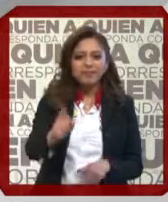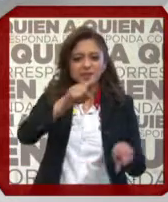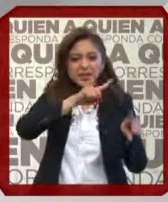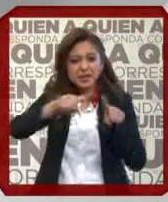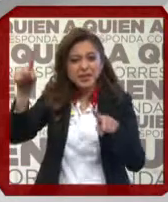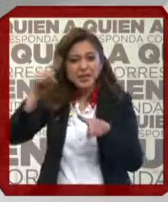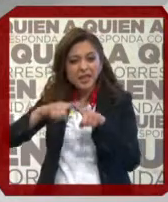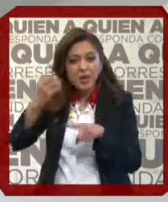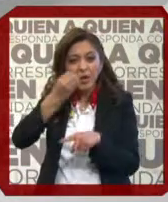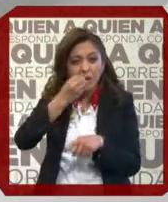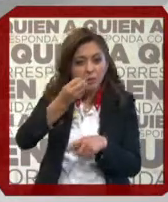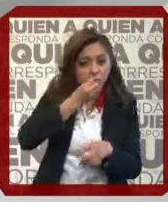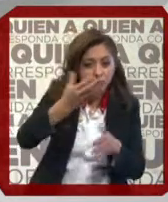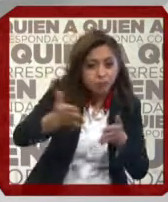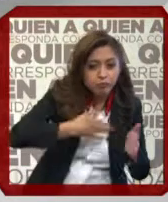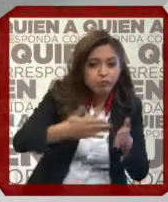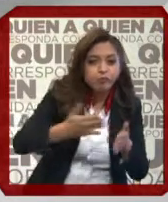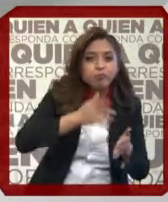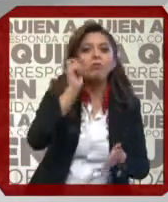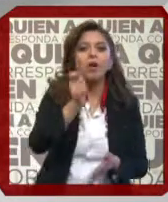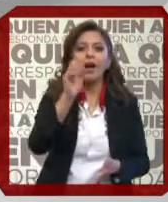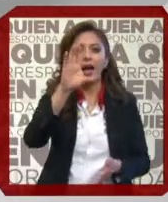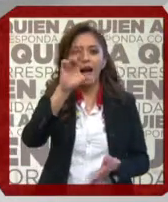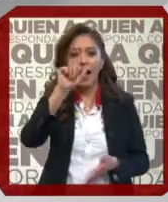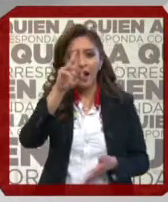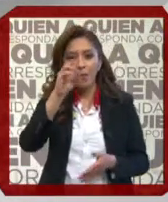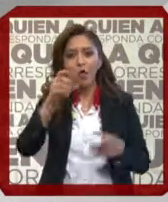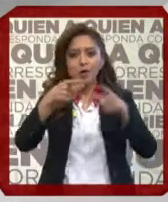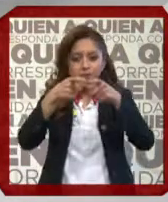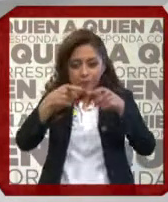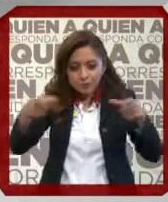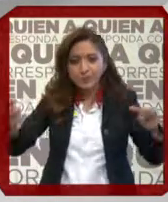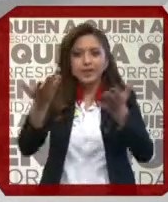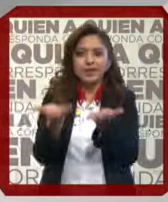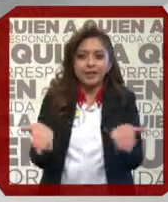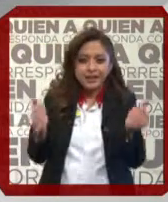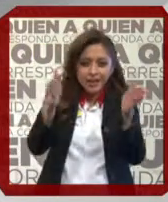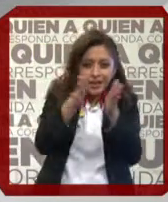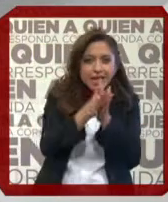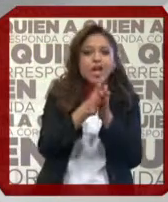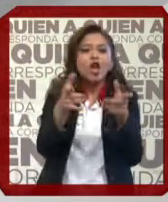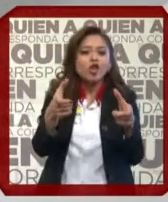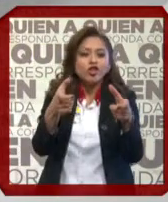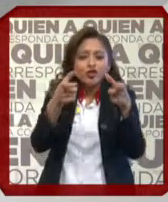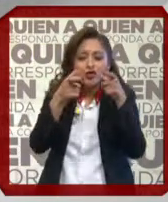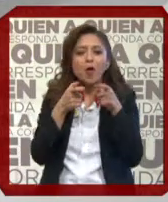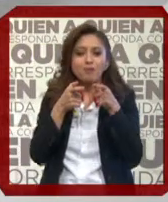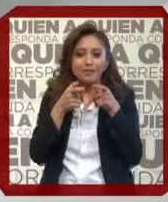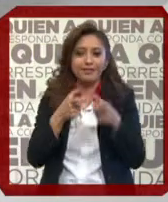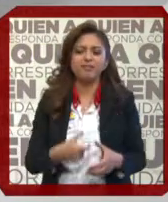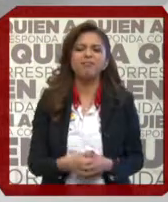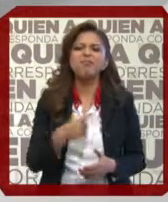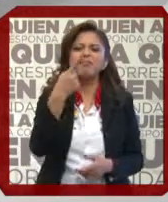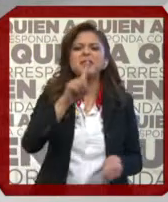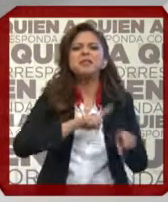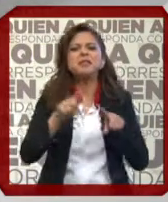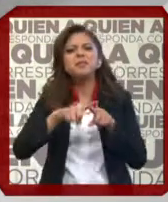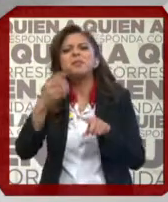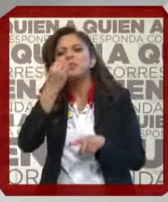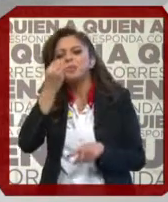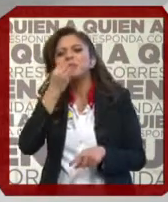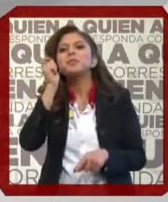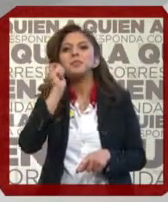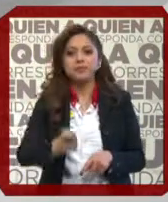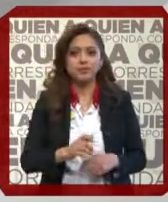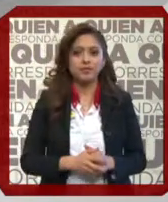Al carbón. Tlacoyitos, quesadillas, huitlacoche y sope. ¿De qué tenemos este Melquiades? De la Blanca